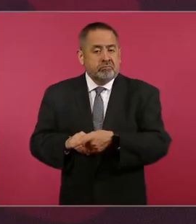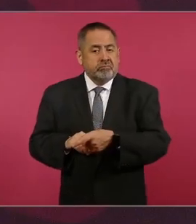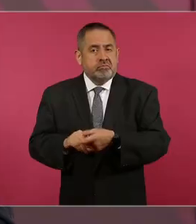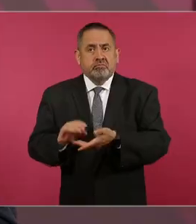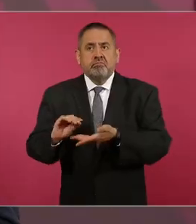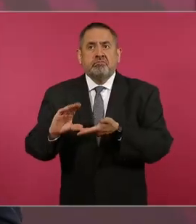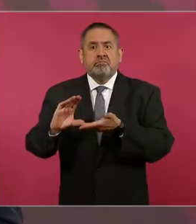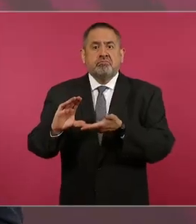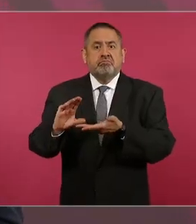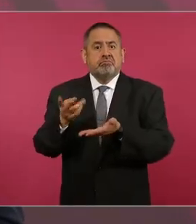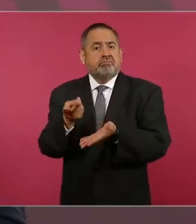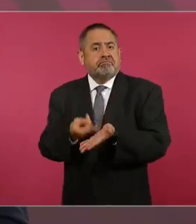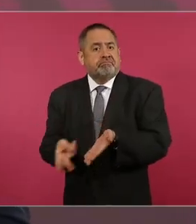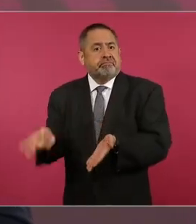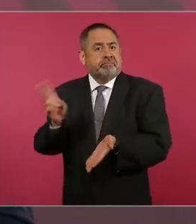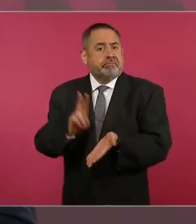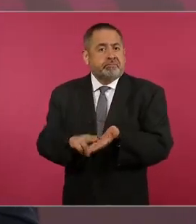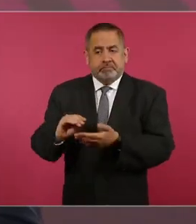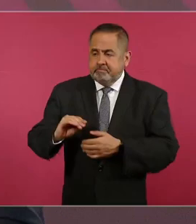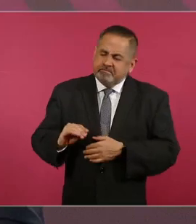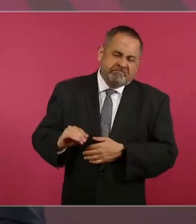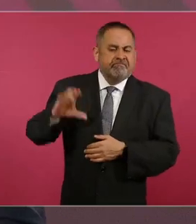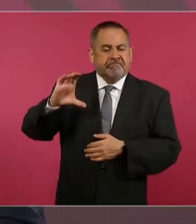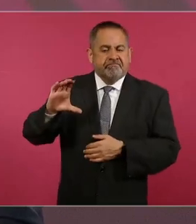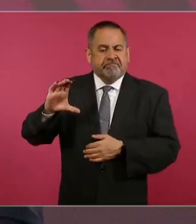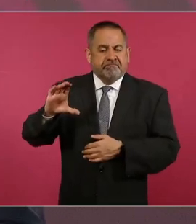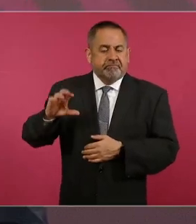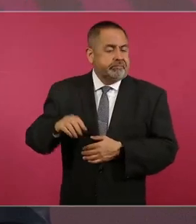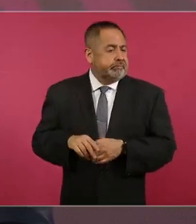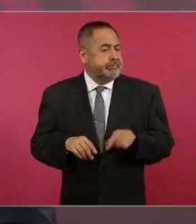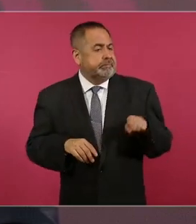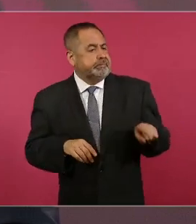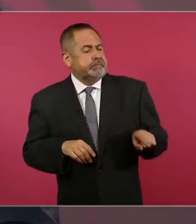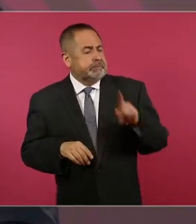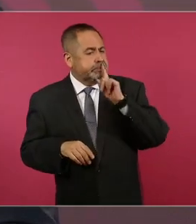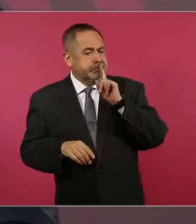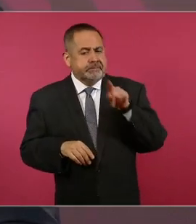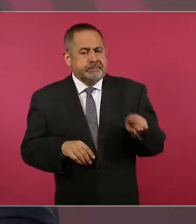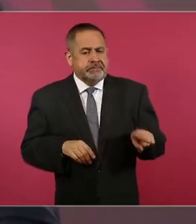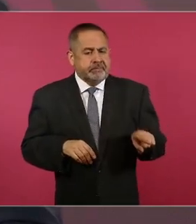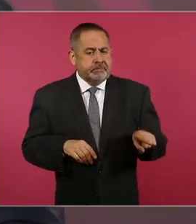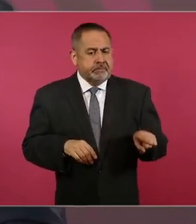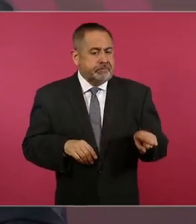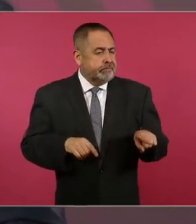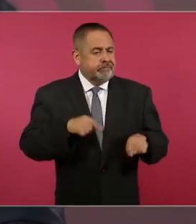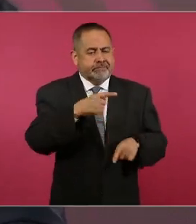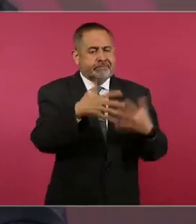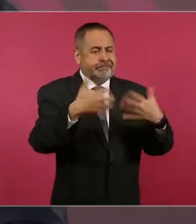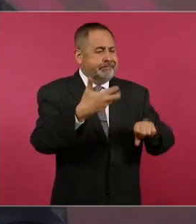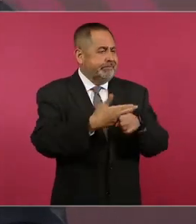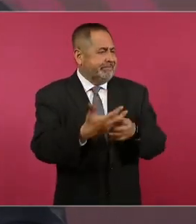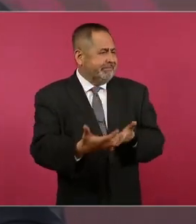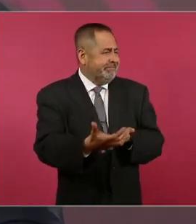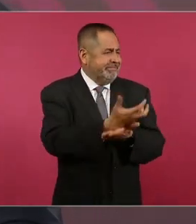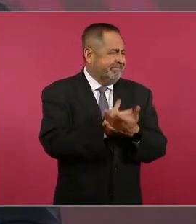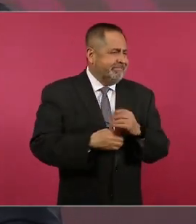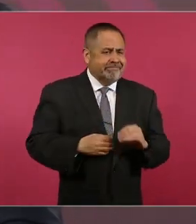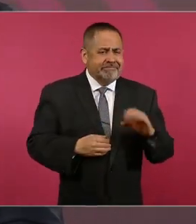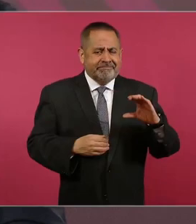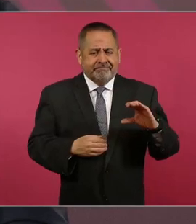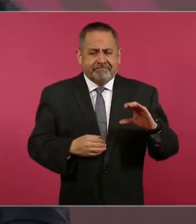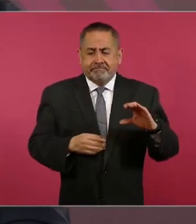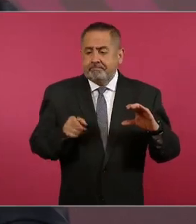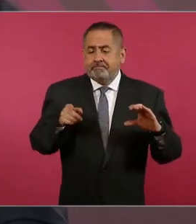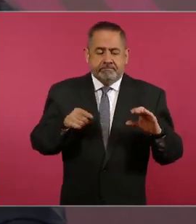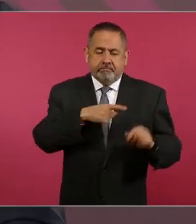doble de lo que paga la empresa con más ingresos en México, la